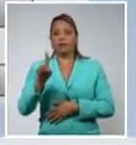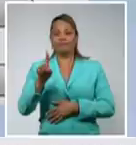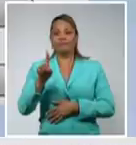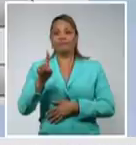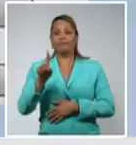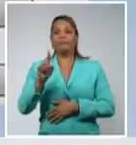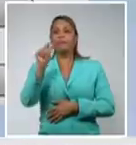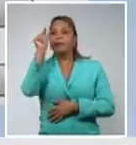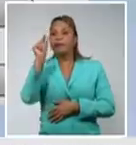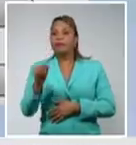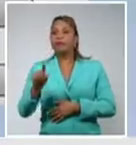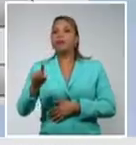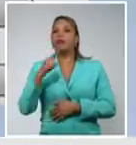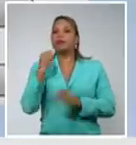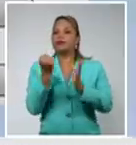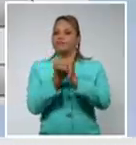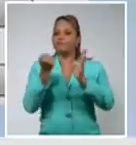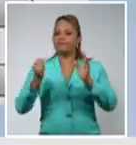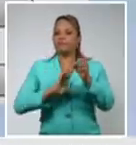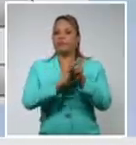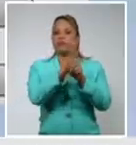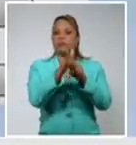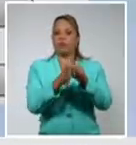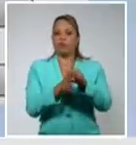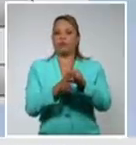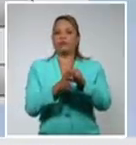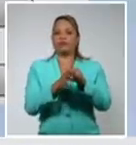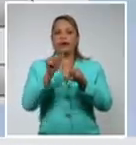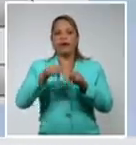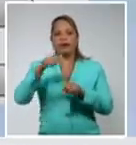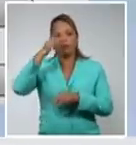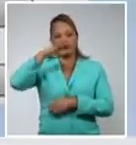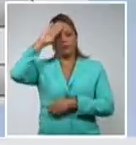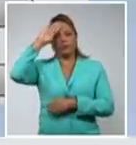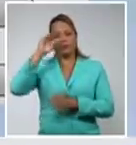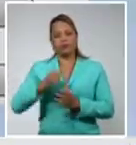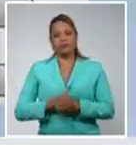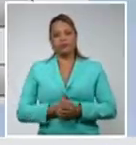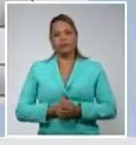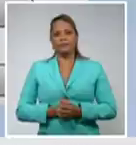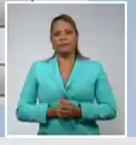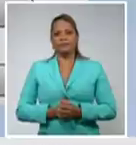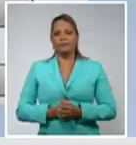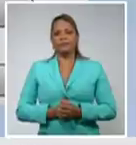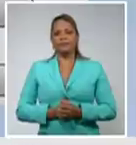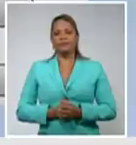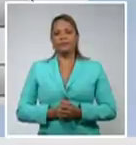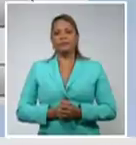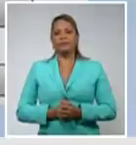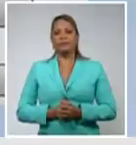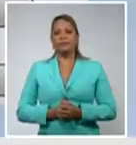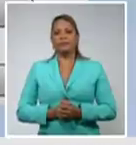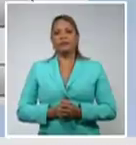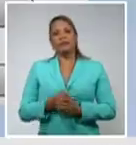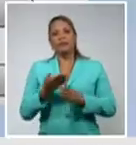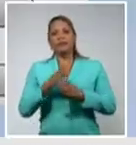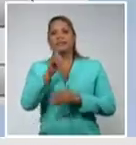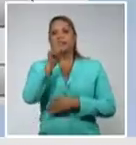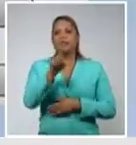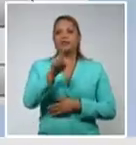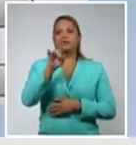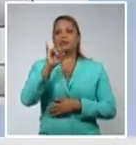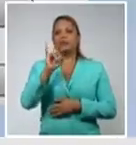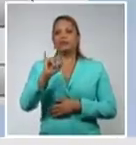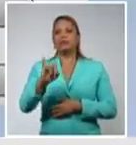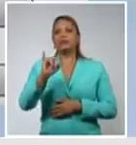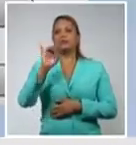personas se diagnosticaron ayer con la COVID-19. Estamos hablando de 168